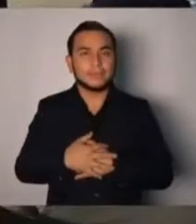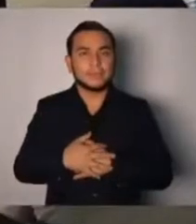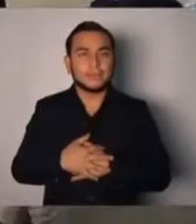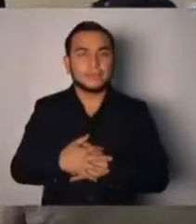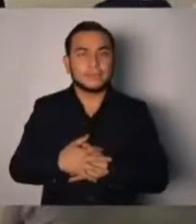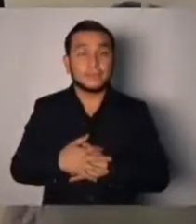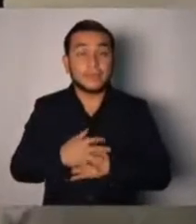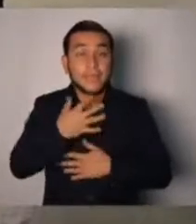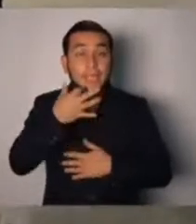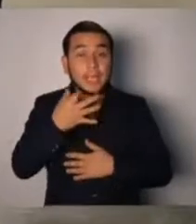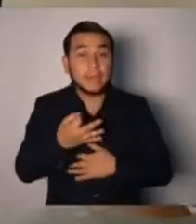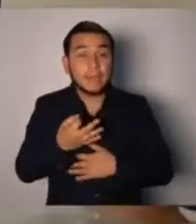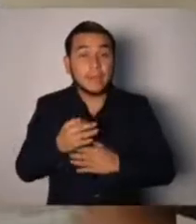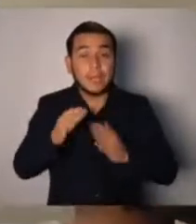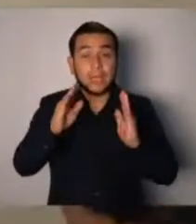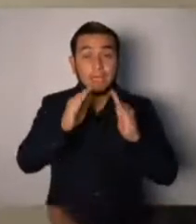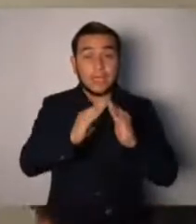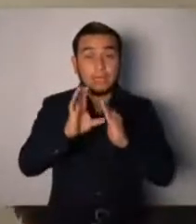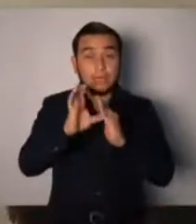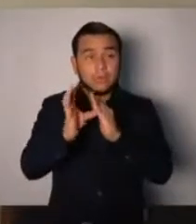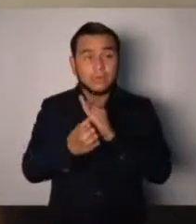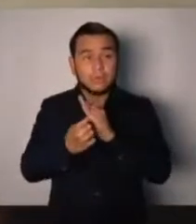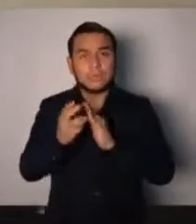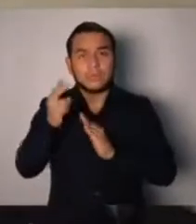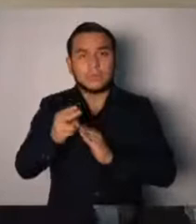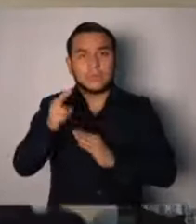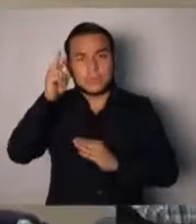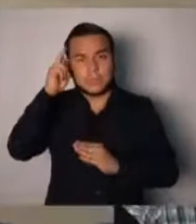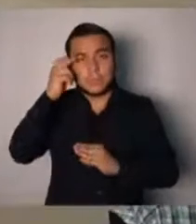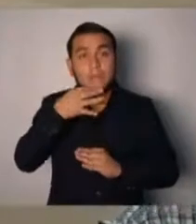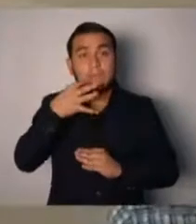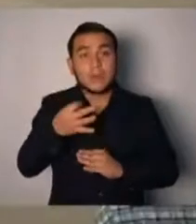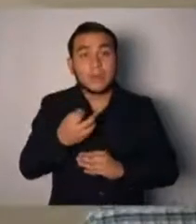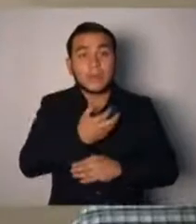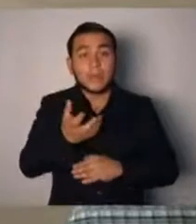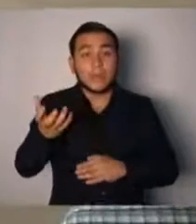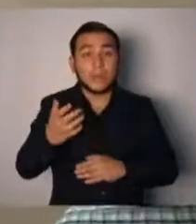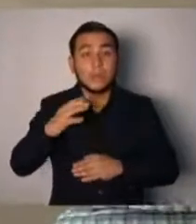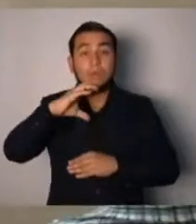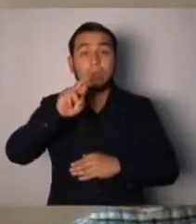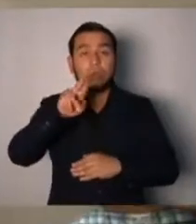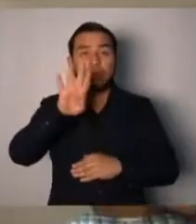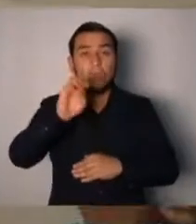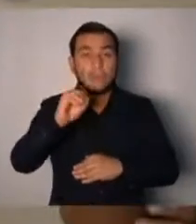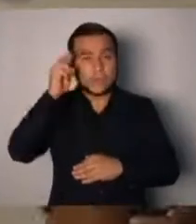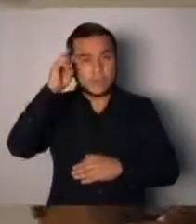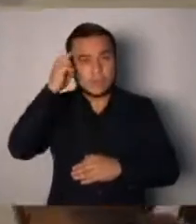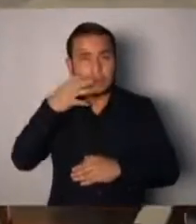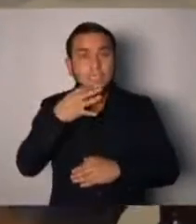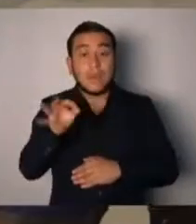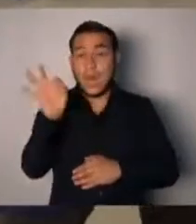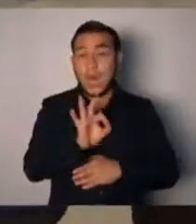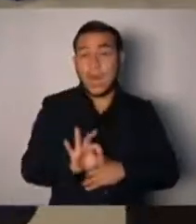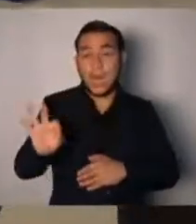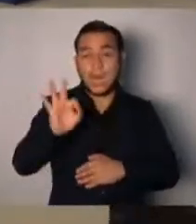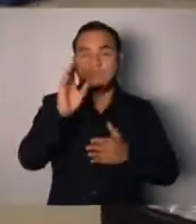no vamos a hacer la casa de la cultura comunitaria que me han puesto que hagamos un cubo de cristal de más 1 el mejor diseño